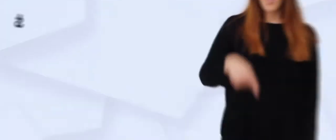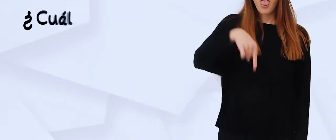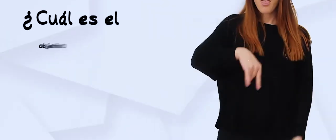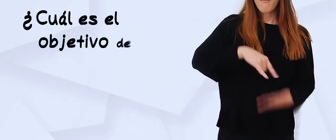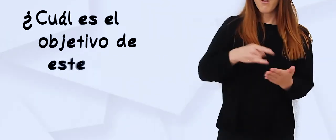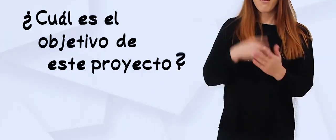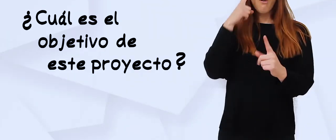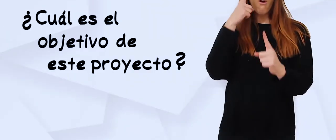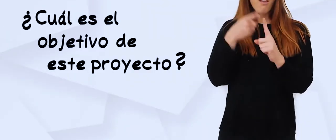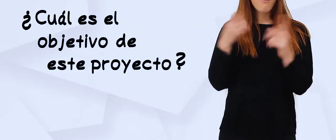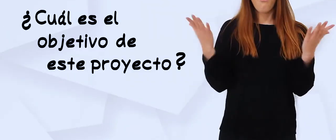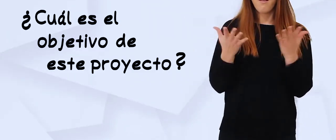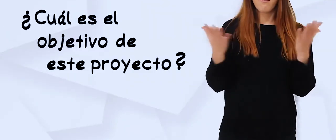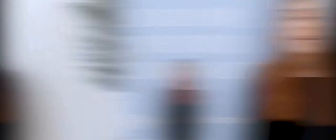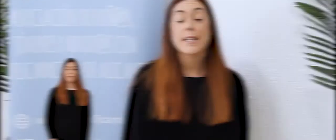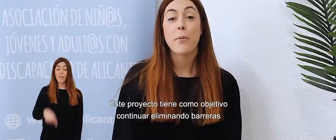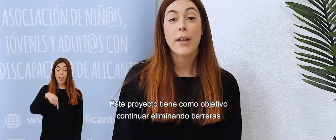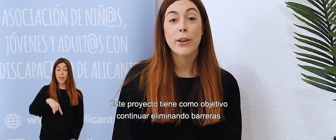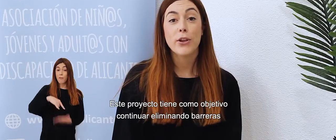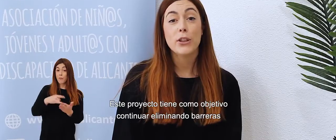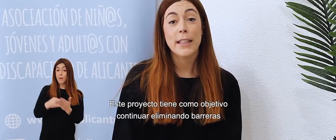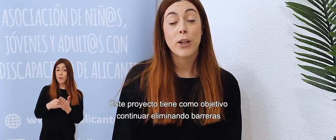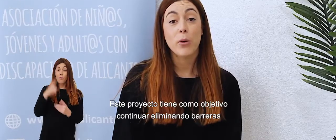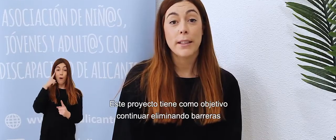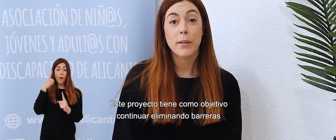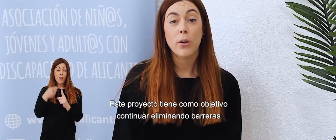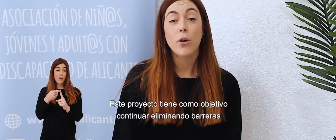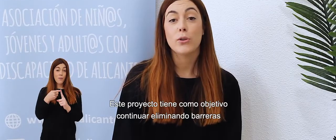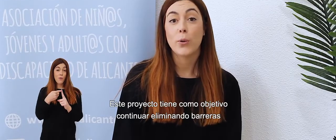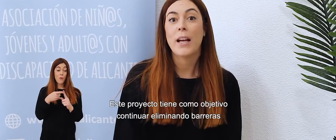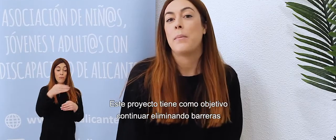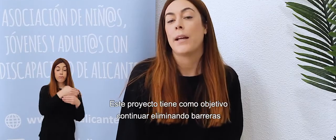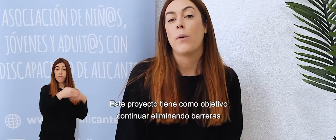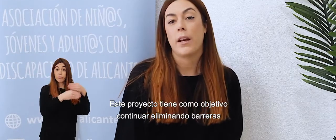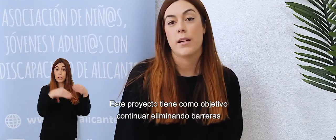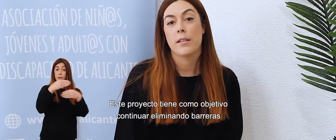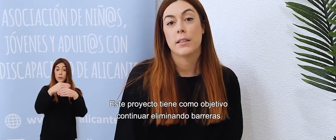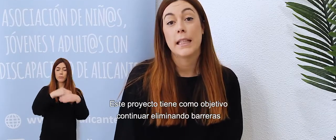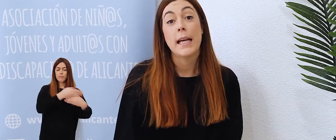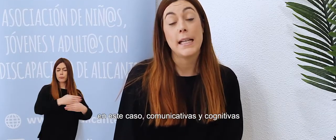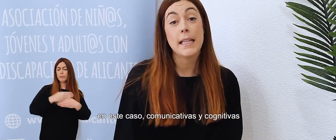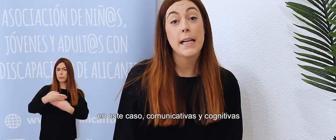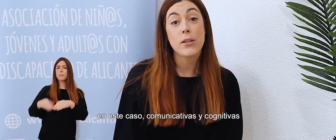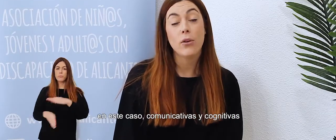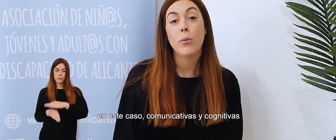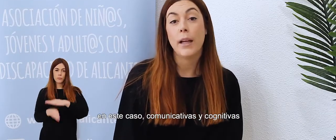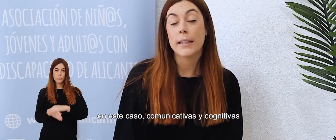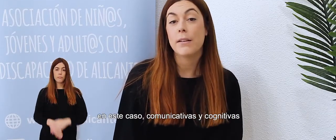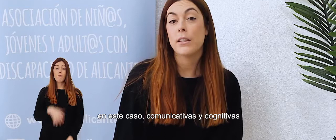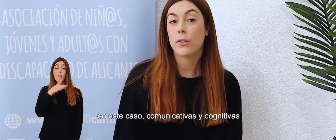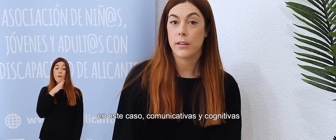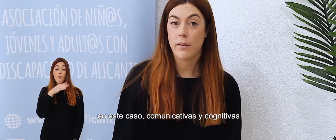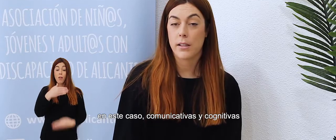¿Cuál es el objetivo de este proyecto? Este proyecto tiene como objetivo continuar eliminando barreras, en este caso